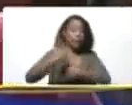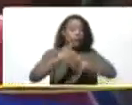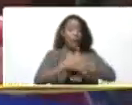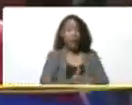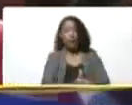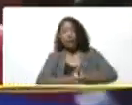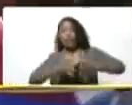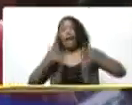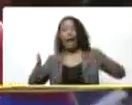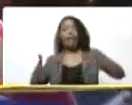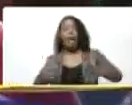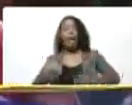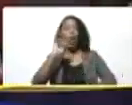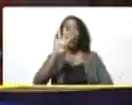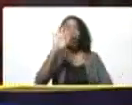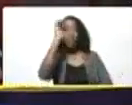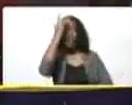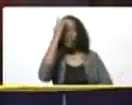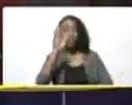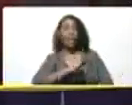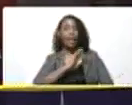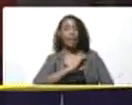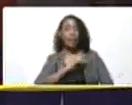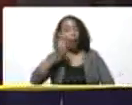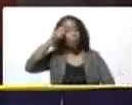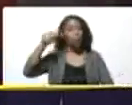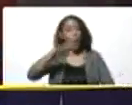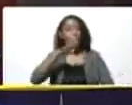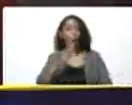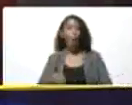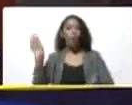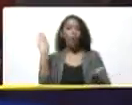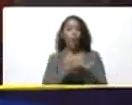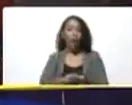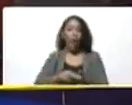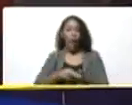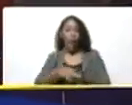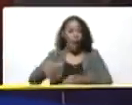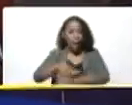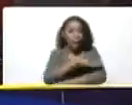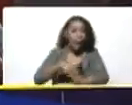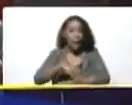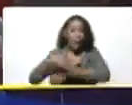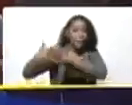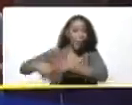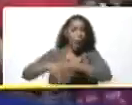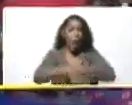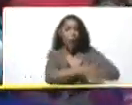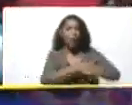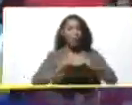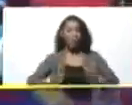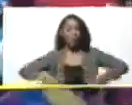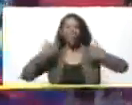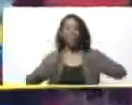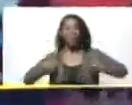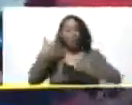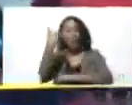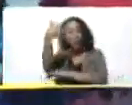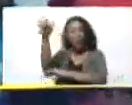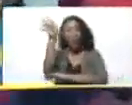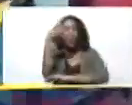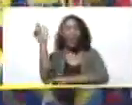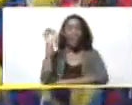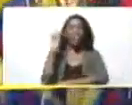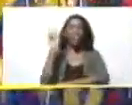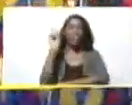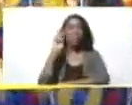Tenía que ser 4 de febrero para que el pueblo se volcara en las calles con alegría, con la bandera de